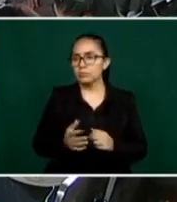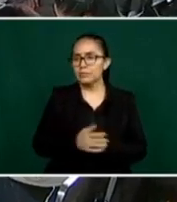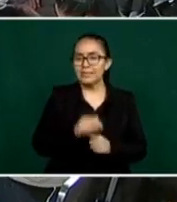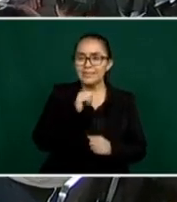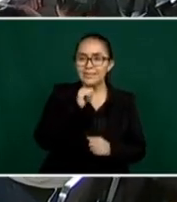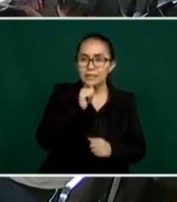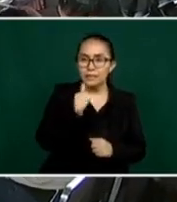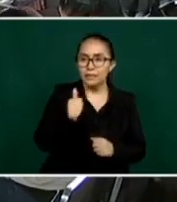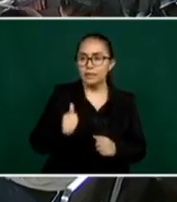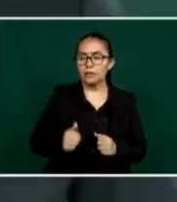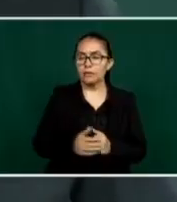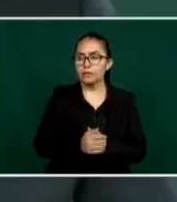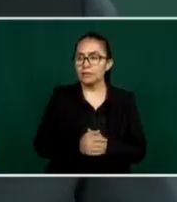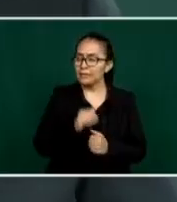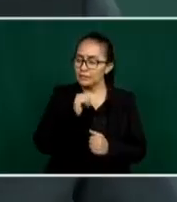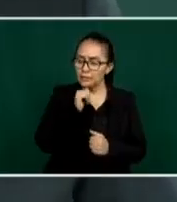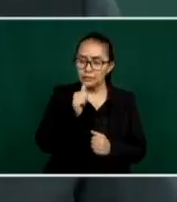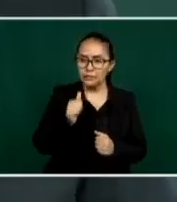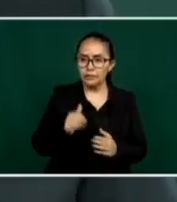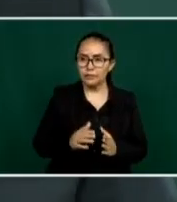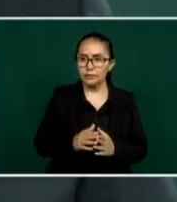nada de nada,